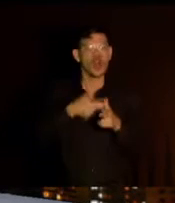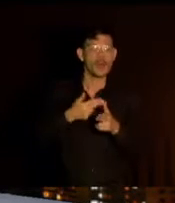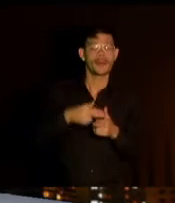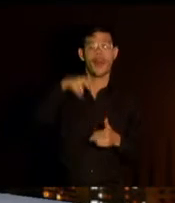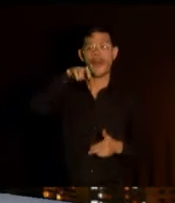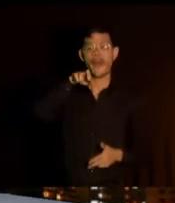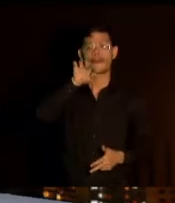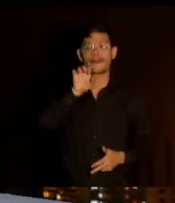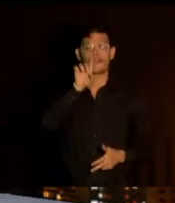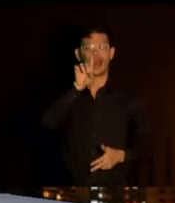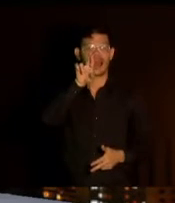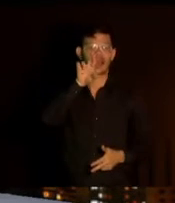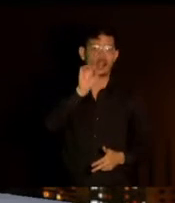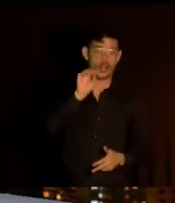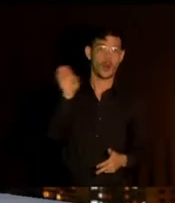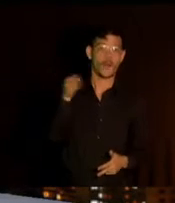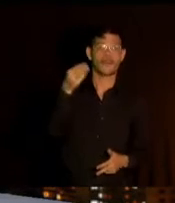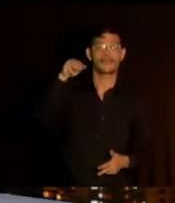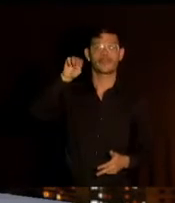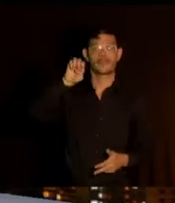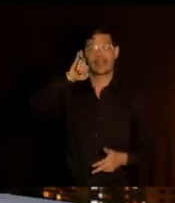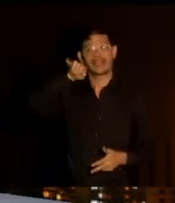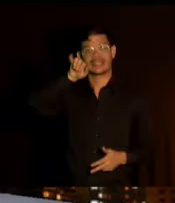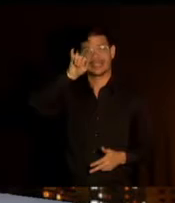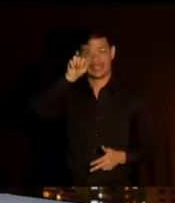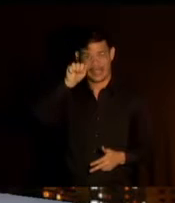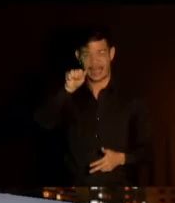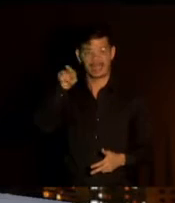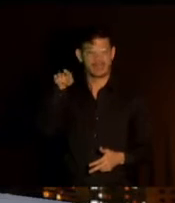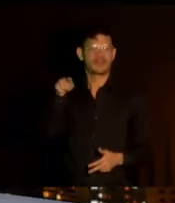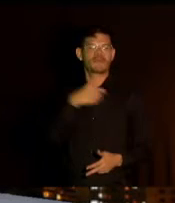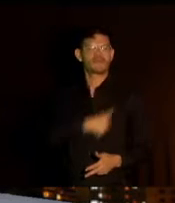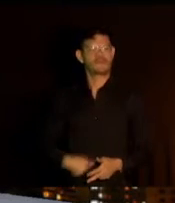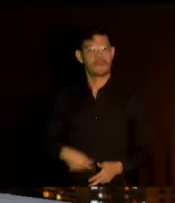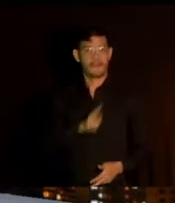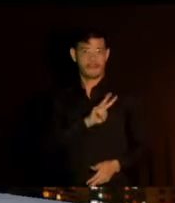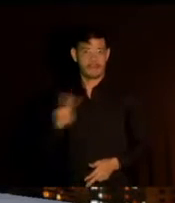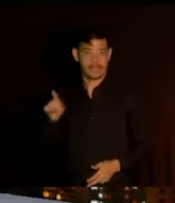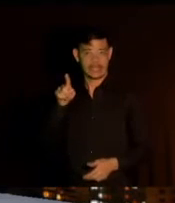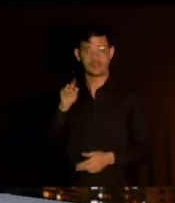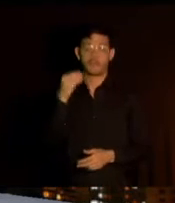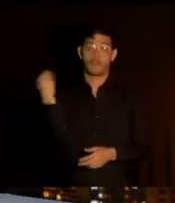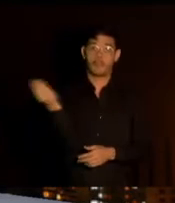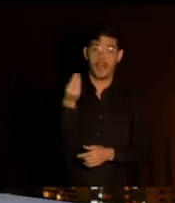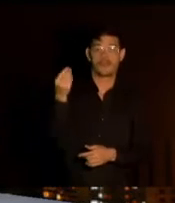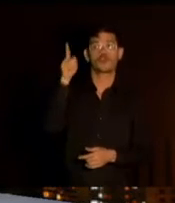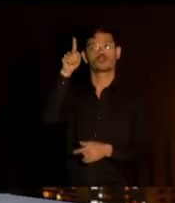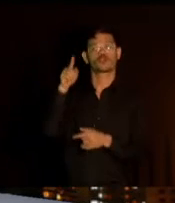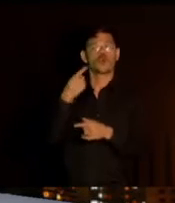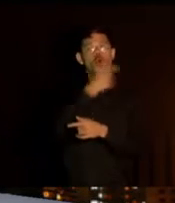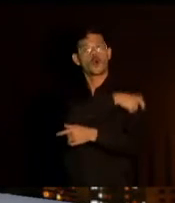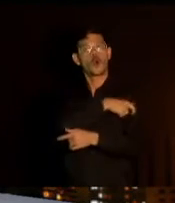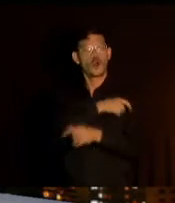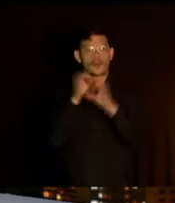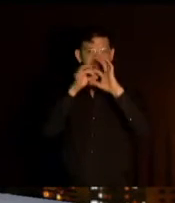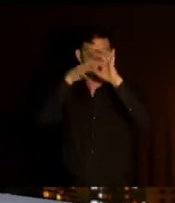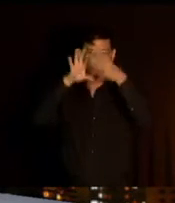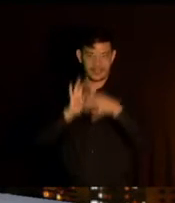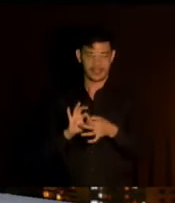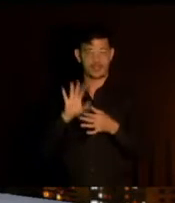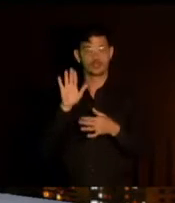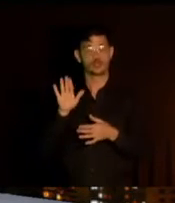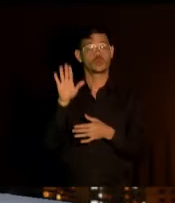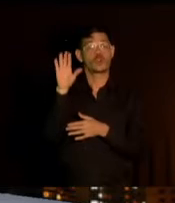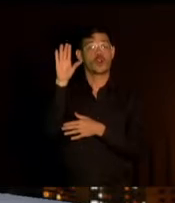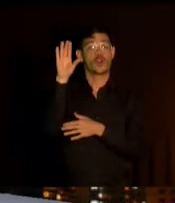quien es vicepresidente del Comité Paralímpico Colombiano y es miembro del Comité Ejecutivo de ese Comité Paralímpico de las Américas. Muy